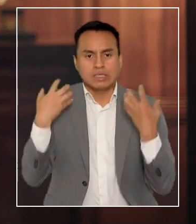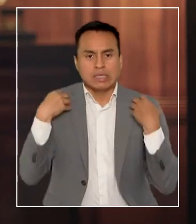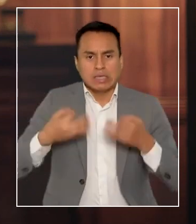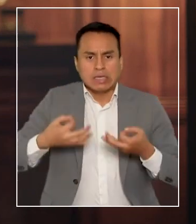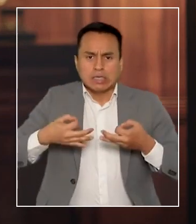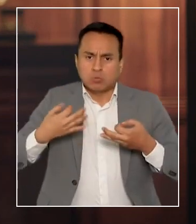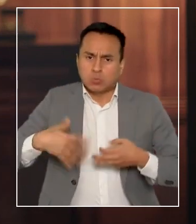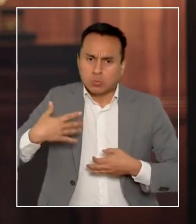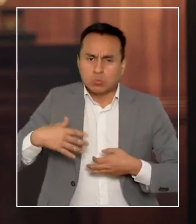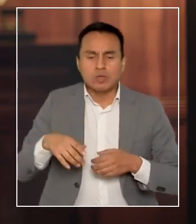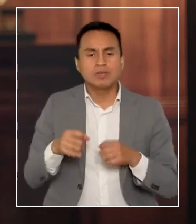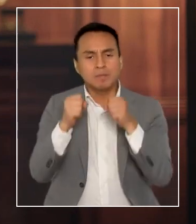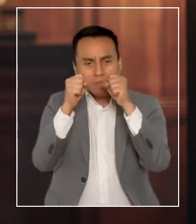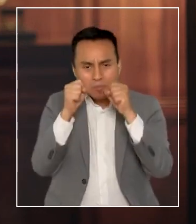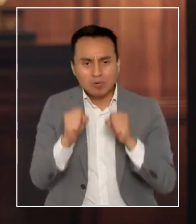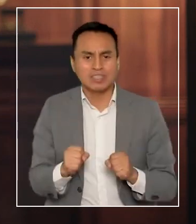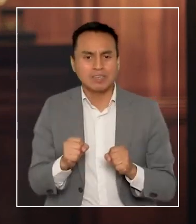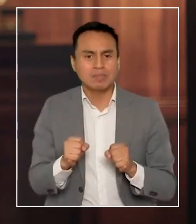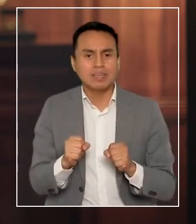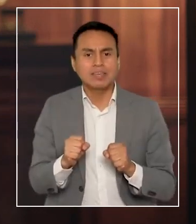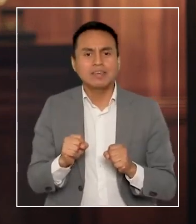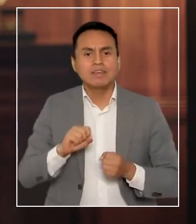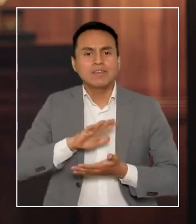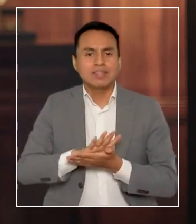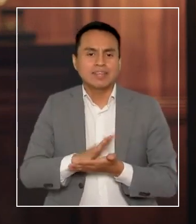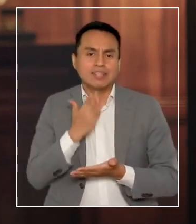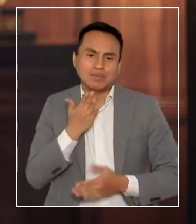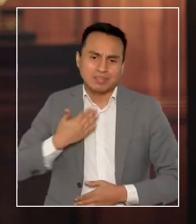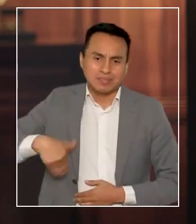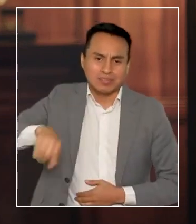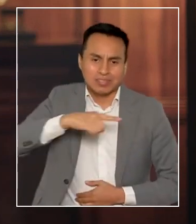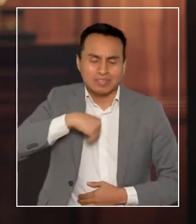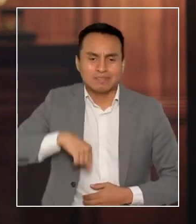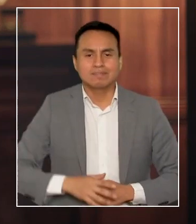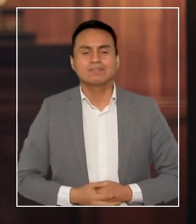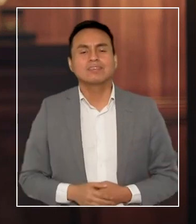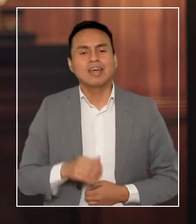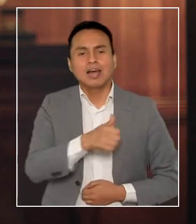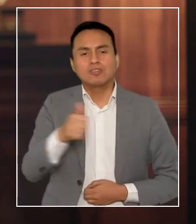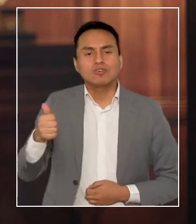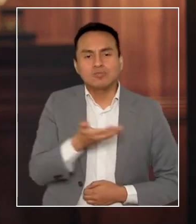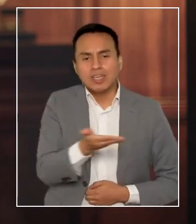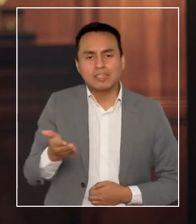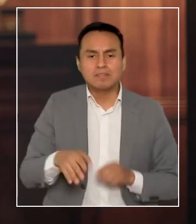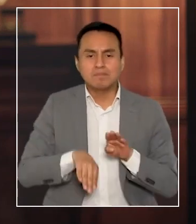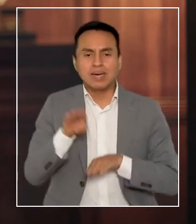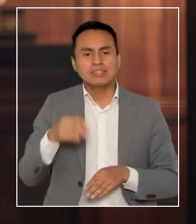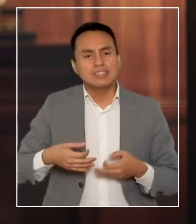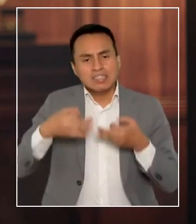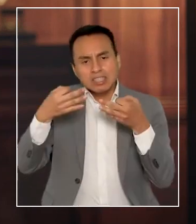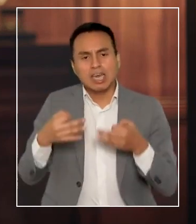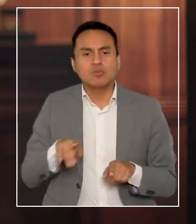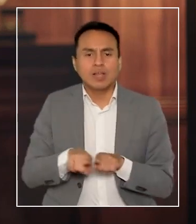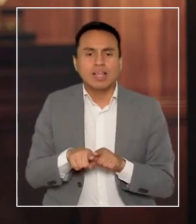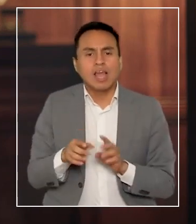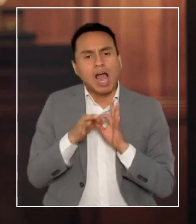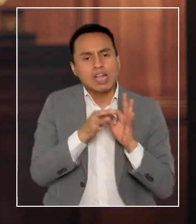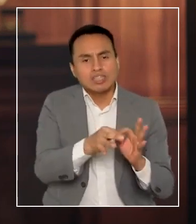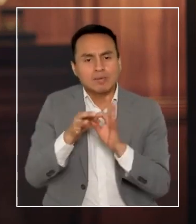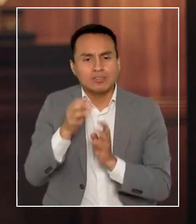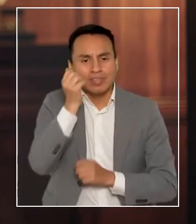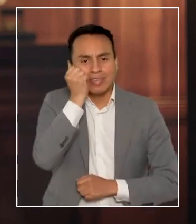para ser posible nuestras fiestas y celebraciones a todos ustedes mis más sinceros agradecimientos